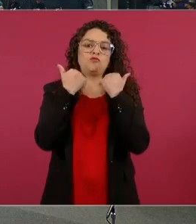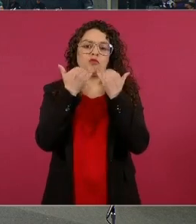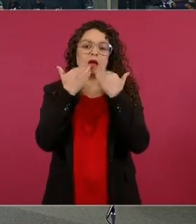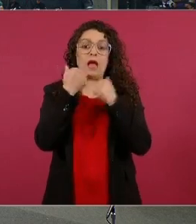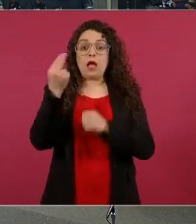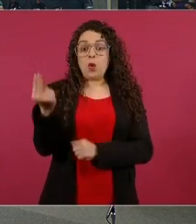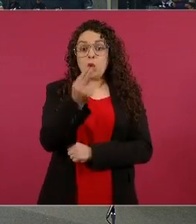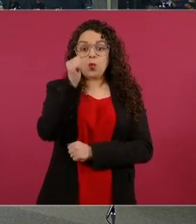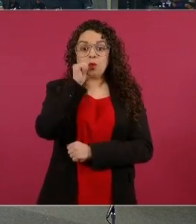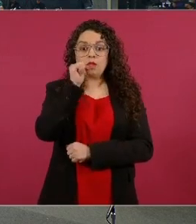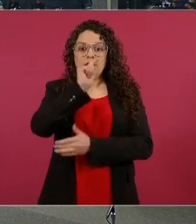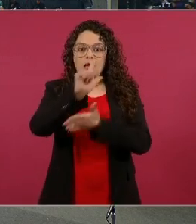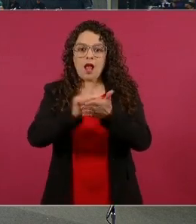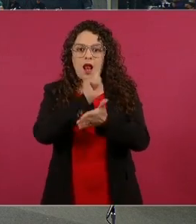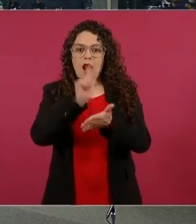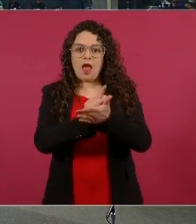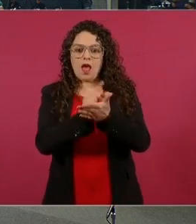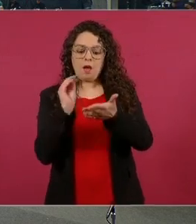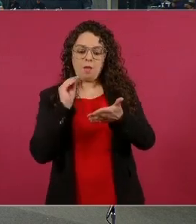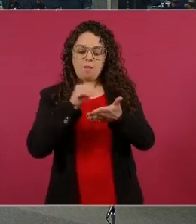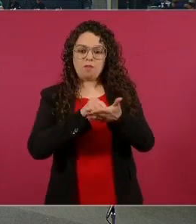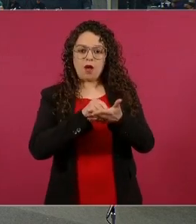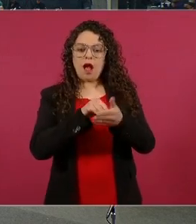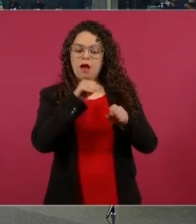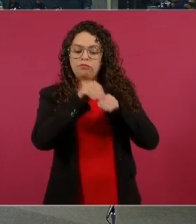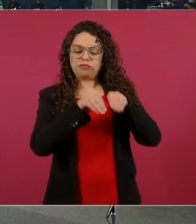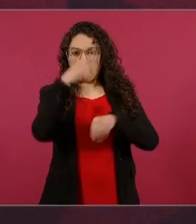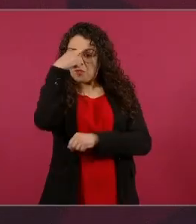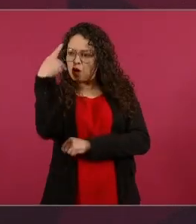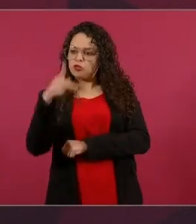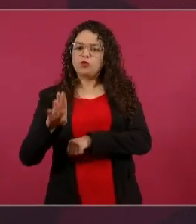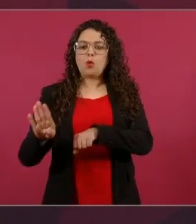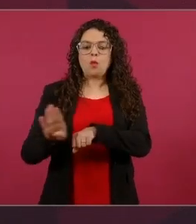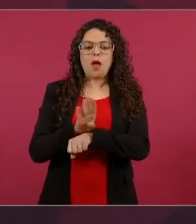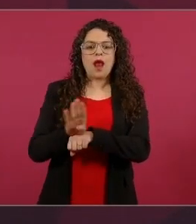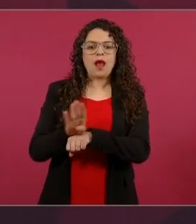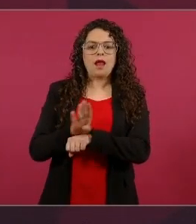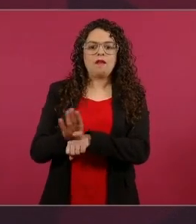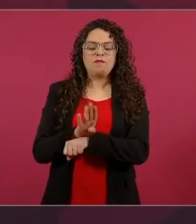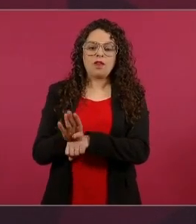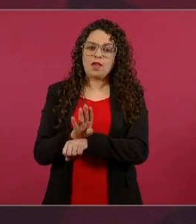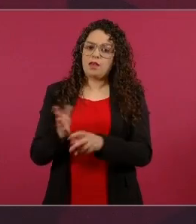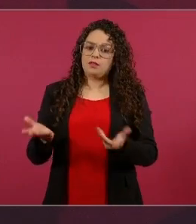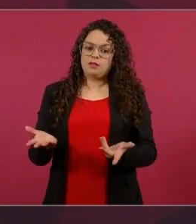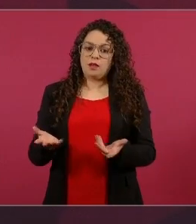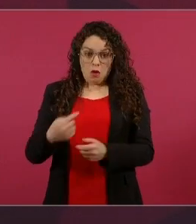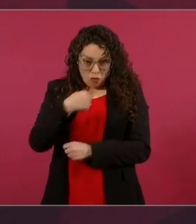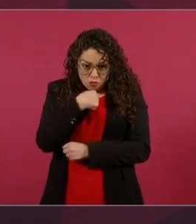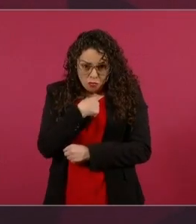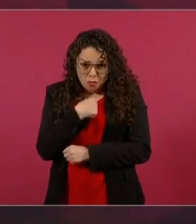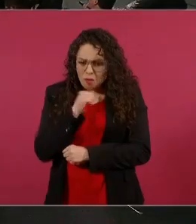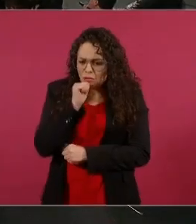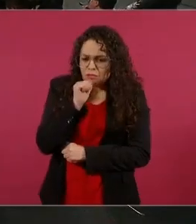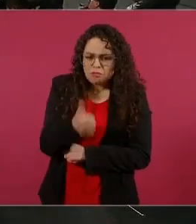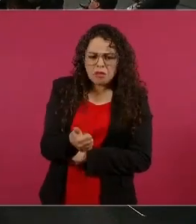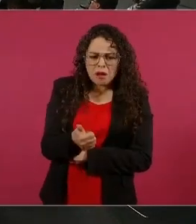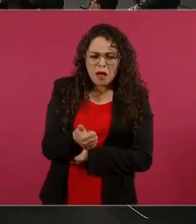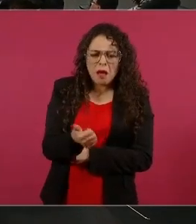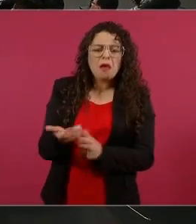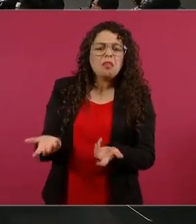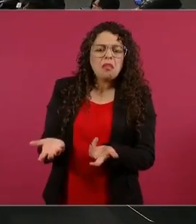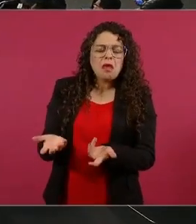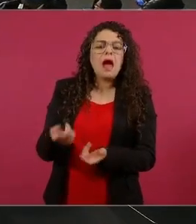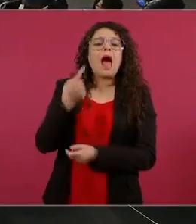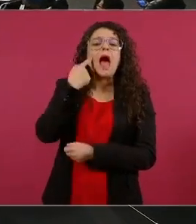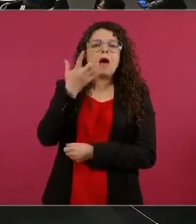que manejarlas a su antojo Pues yo no he hecho le para mí al contr contrario cuá Cuál de todos los presidentes de México han estado